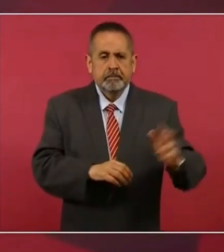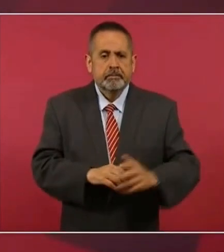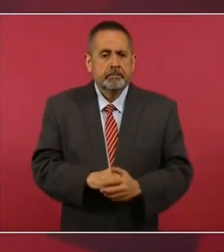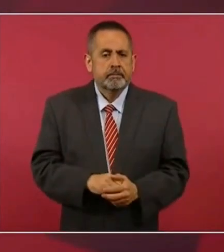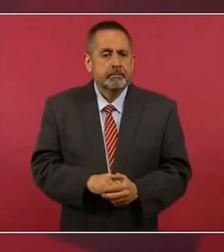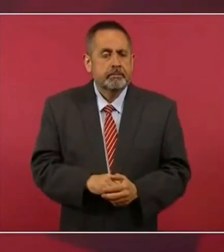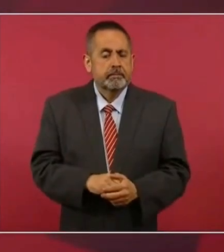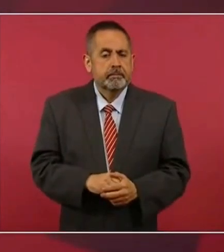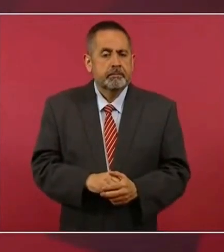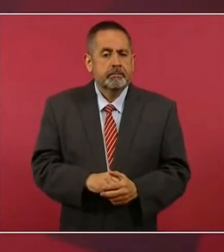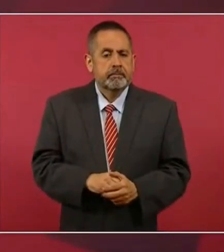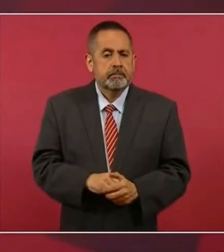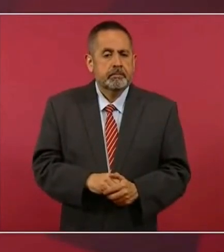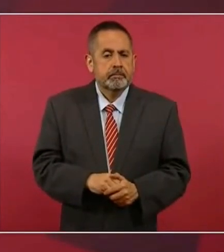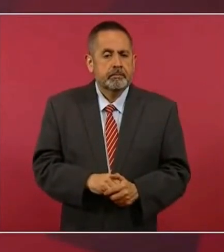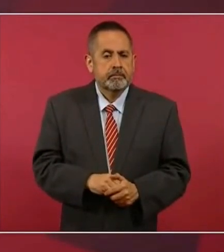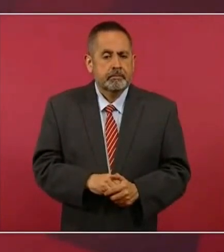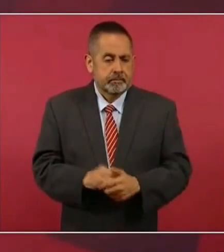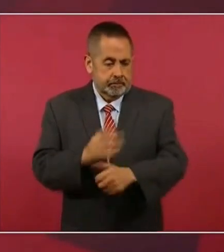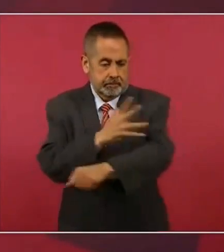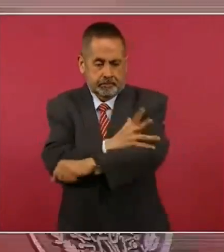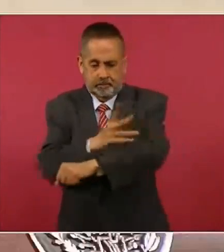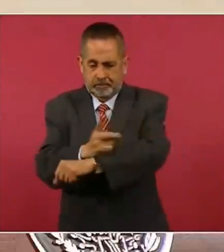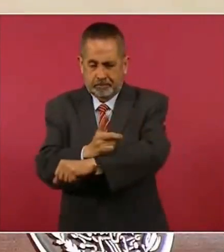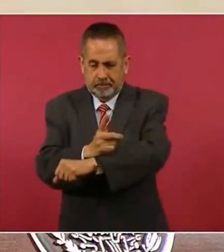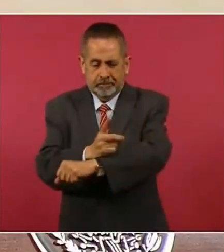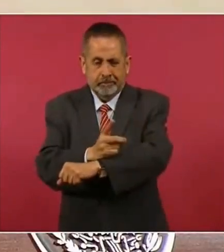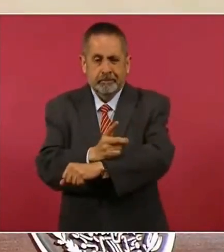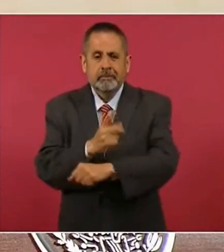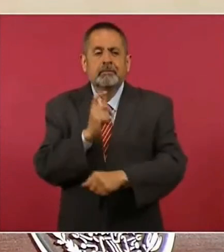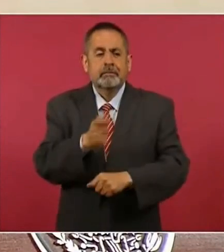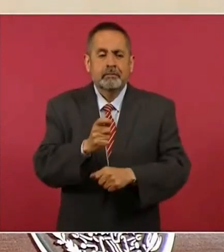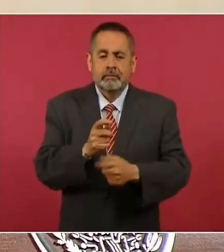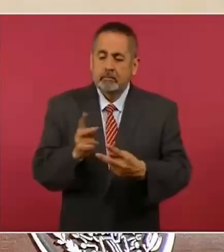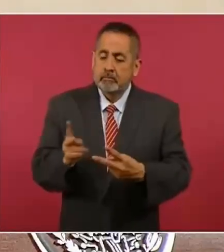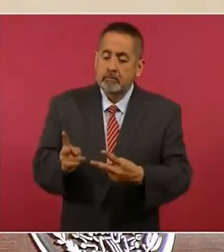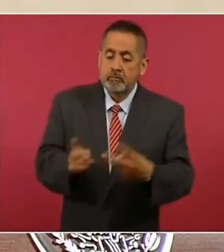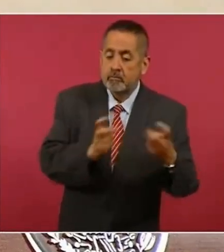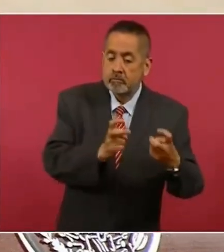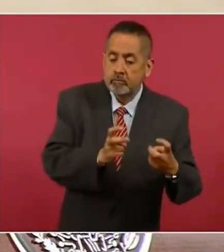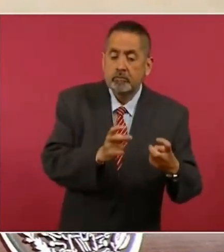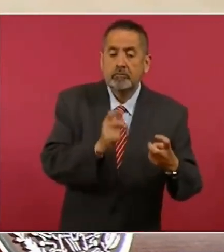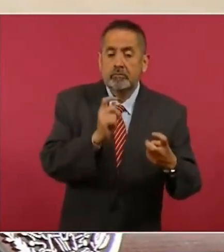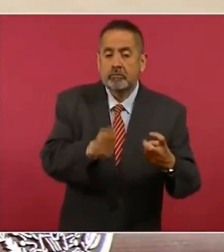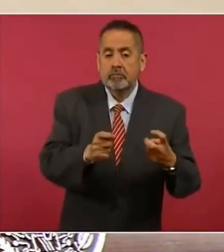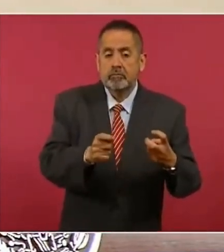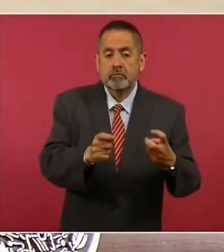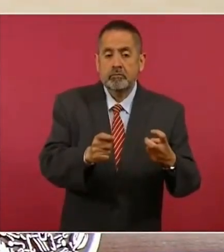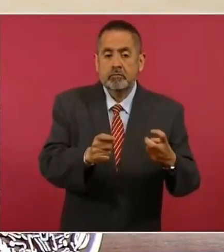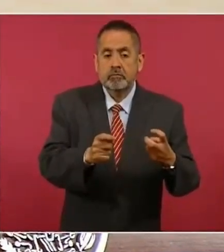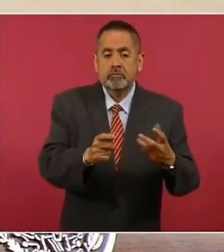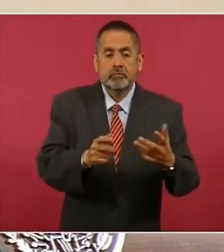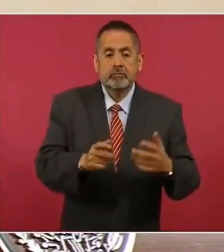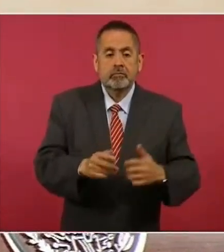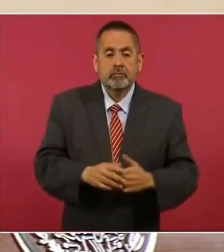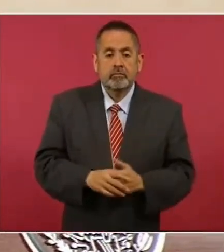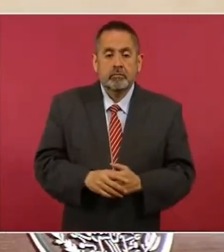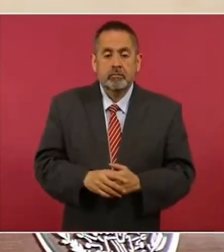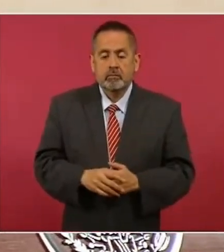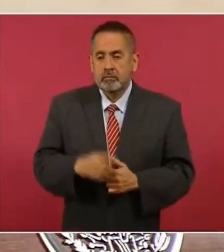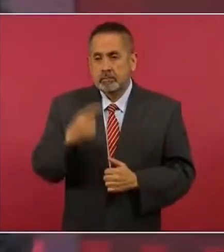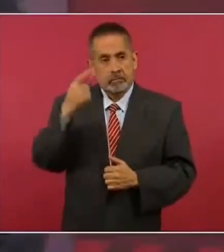la deshonestidad es robar Y ser incongruentes